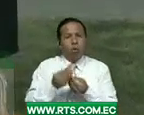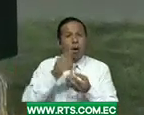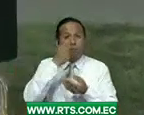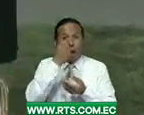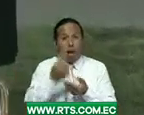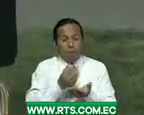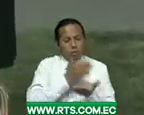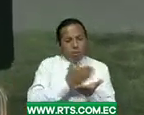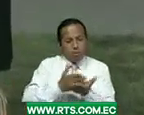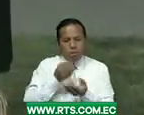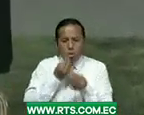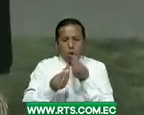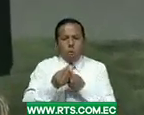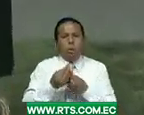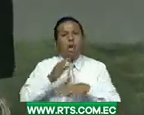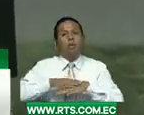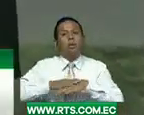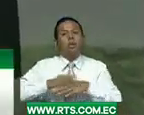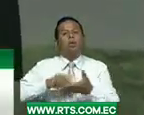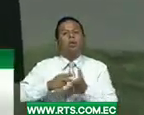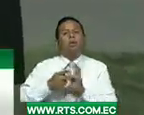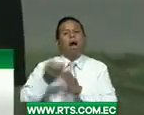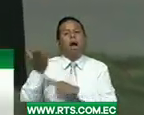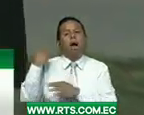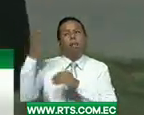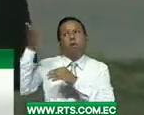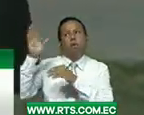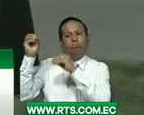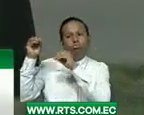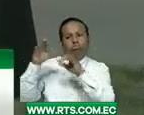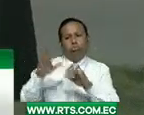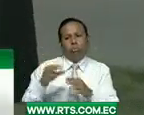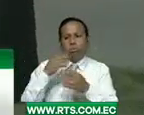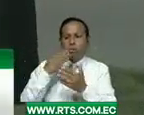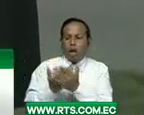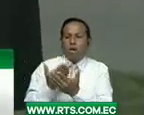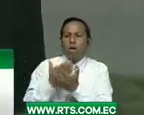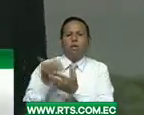agradecimiento por las bendiciones recibidas durante el año.